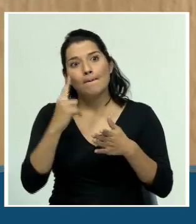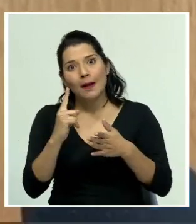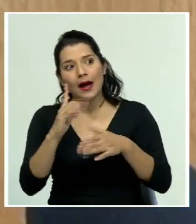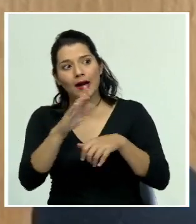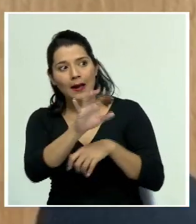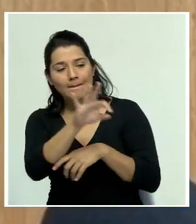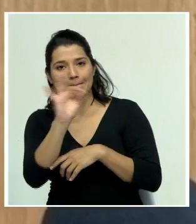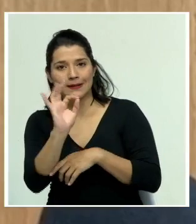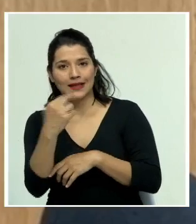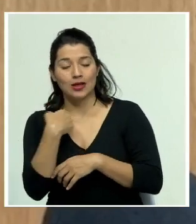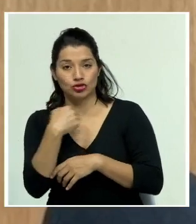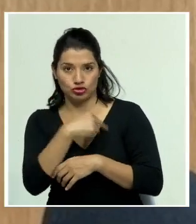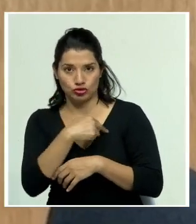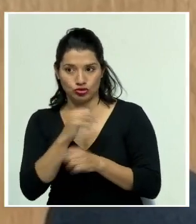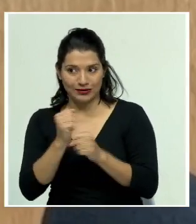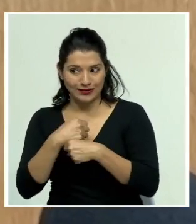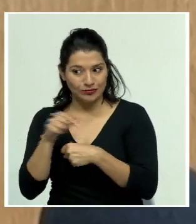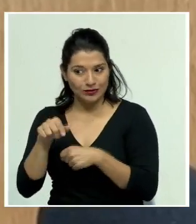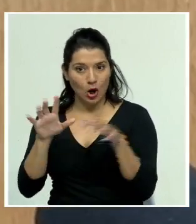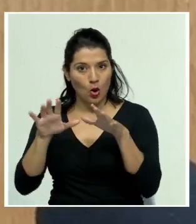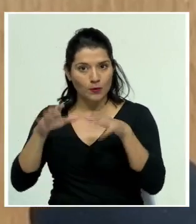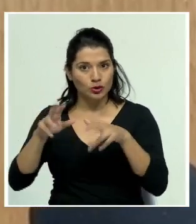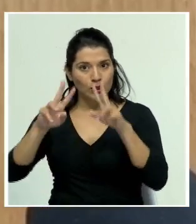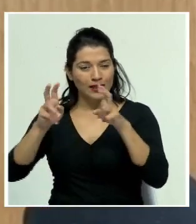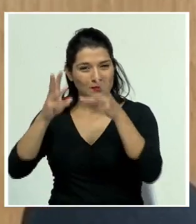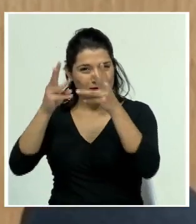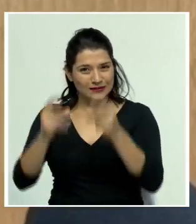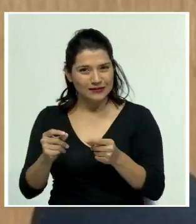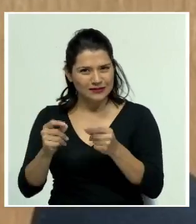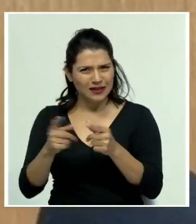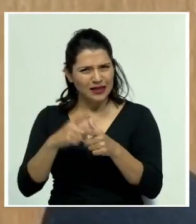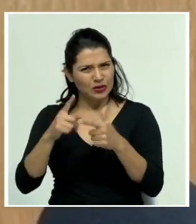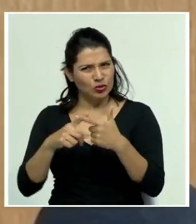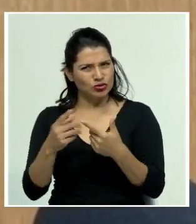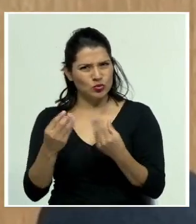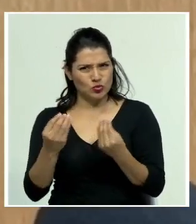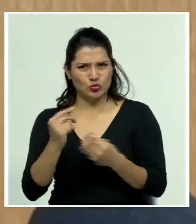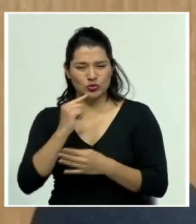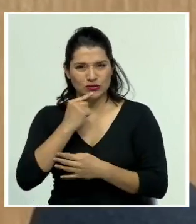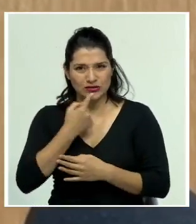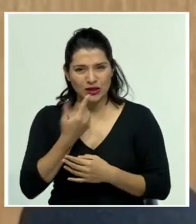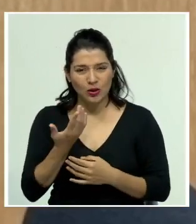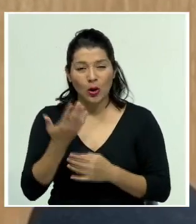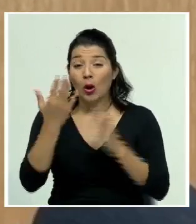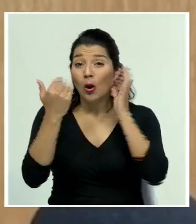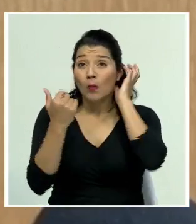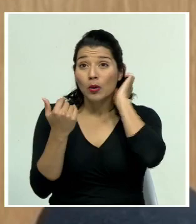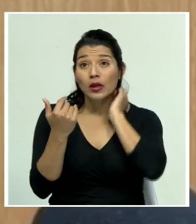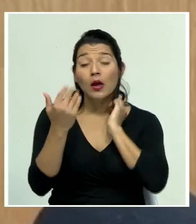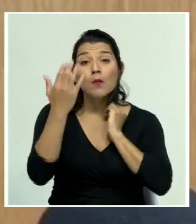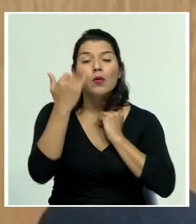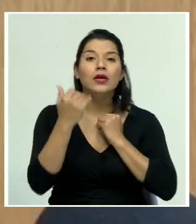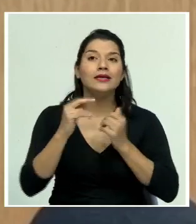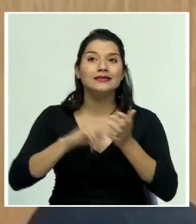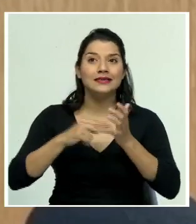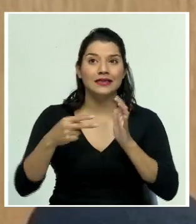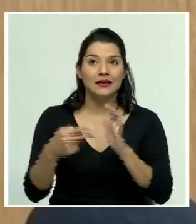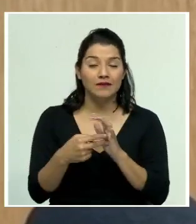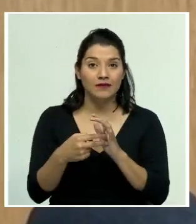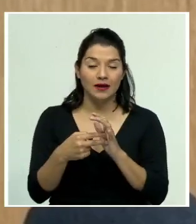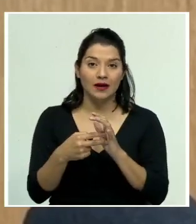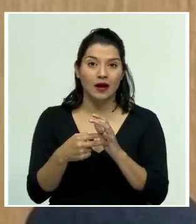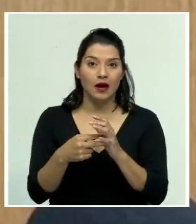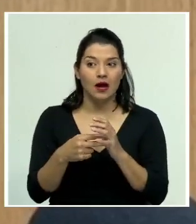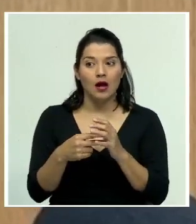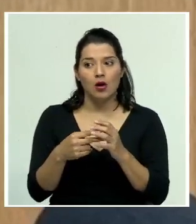hecho en la Comisión de Asuntos Hacendarios, lo que parece que es bastante grave porque no solamente implica un costo alto